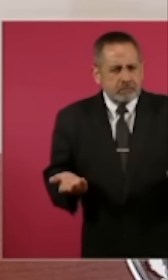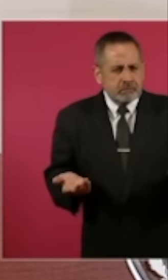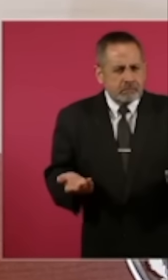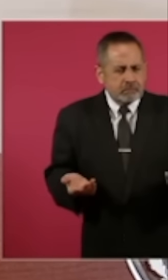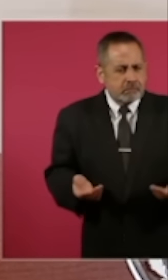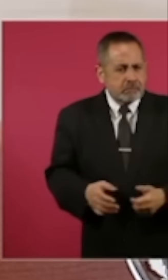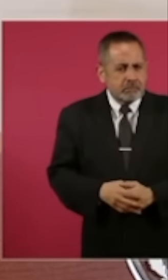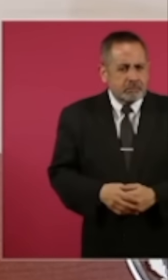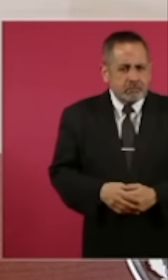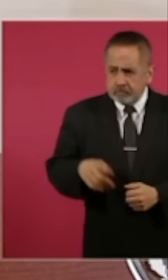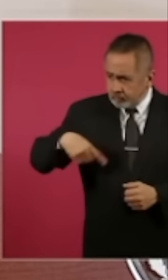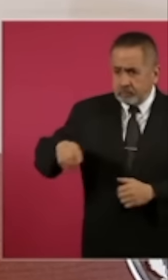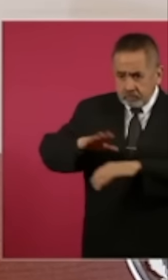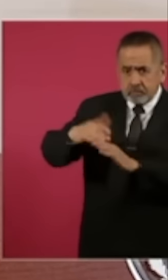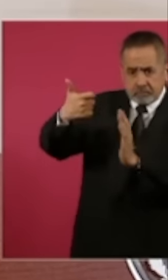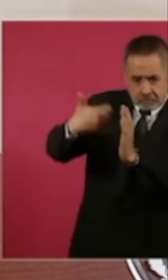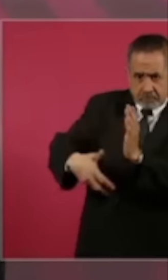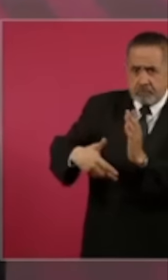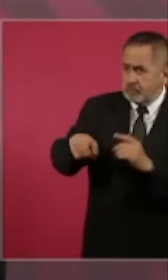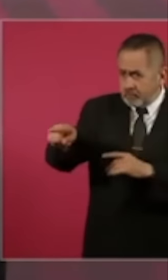aunque sea más barato,